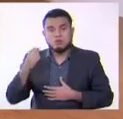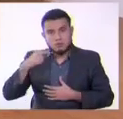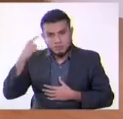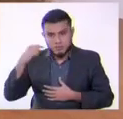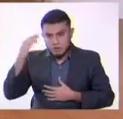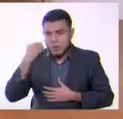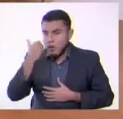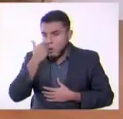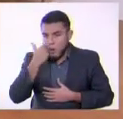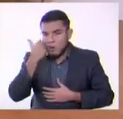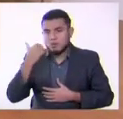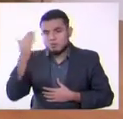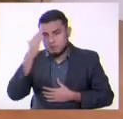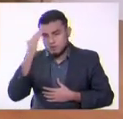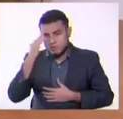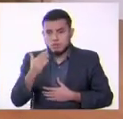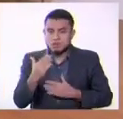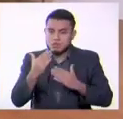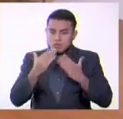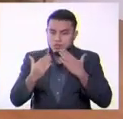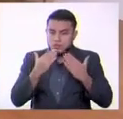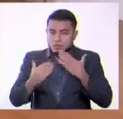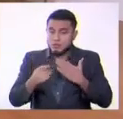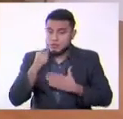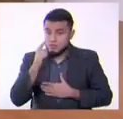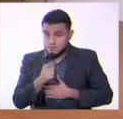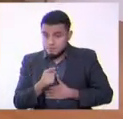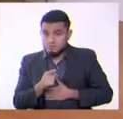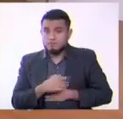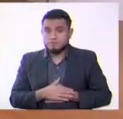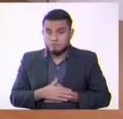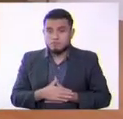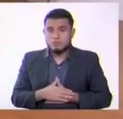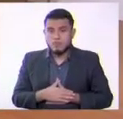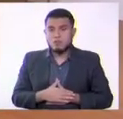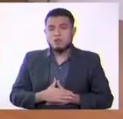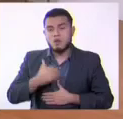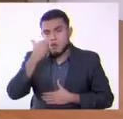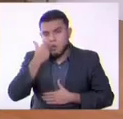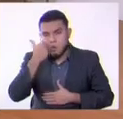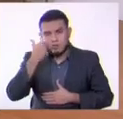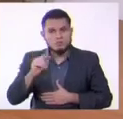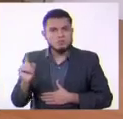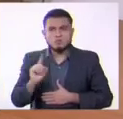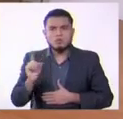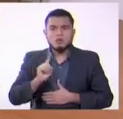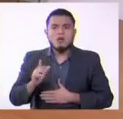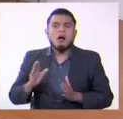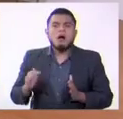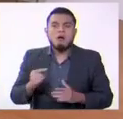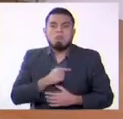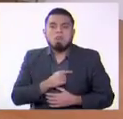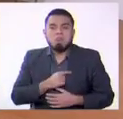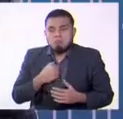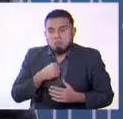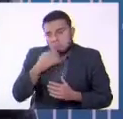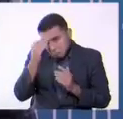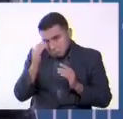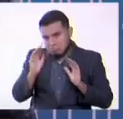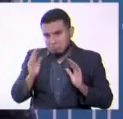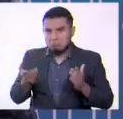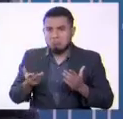tener en cuenta lo que acabamos de escuchar, y la juventud no debe de ser la excusa para decir es que no sabía lo